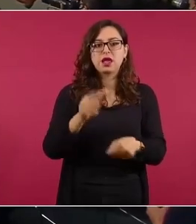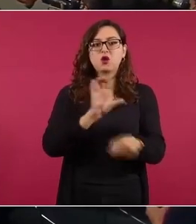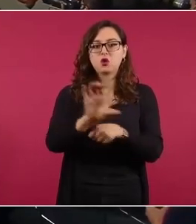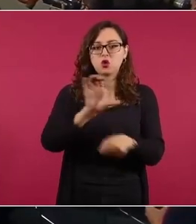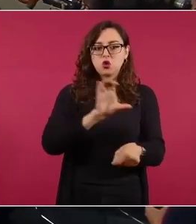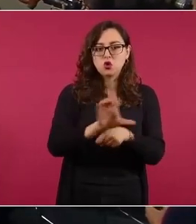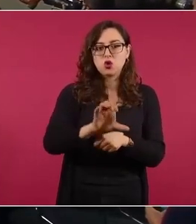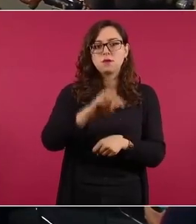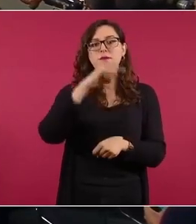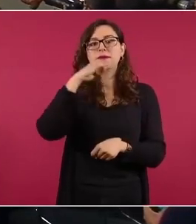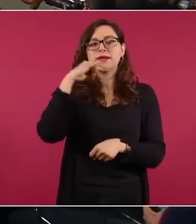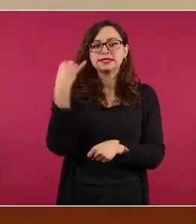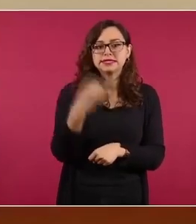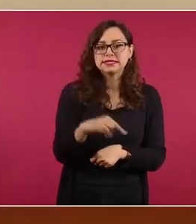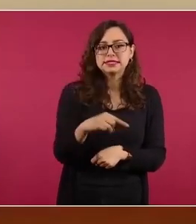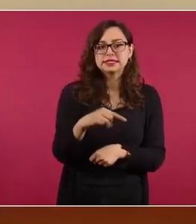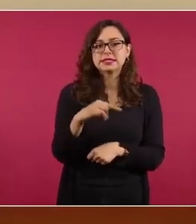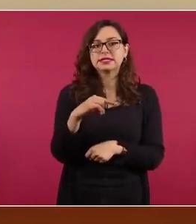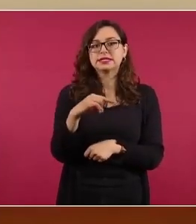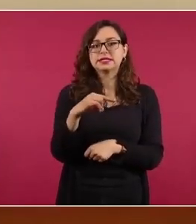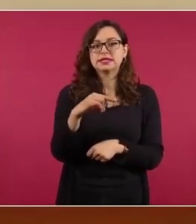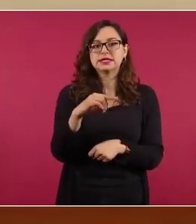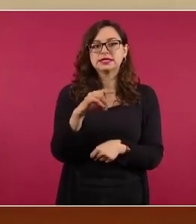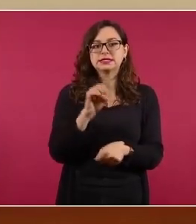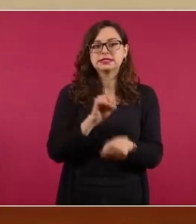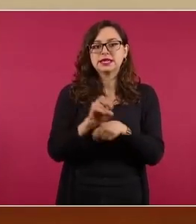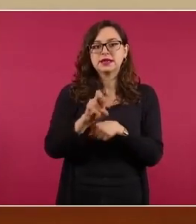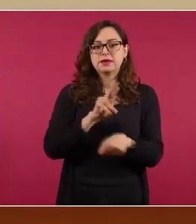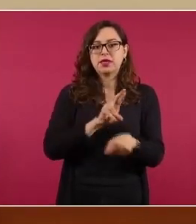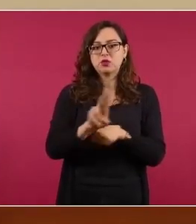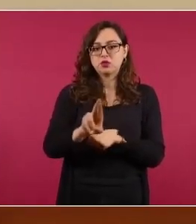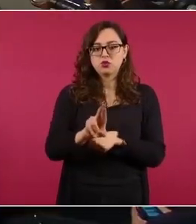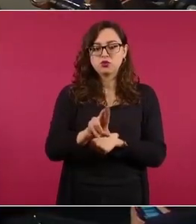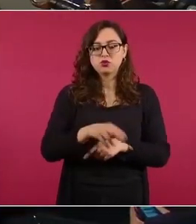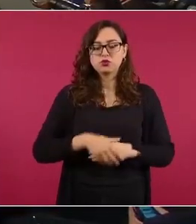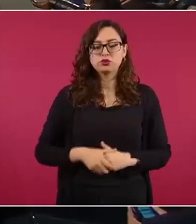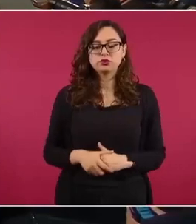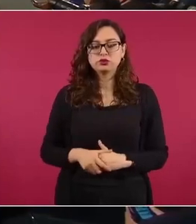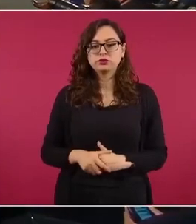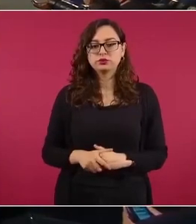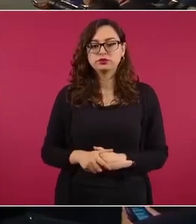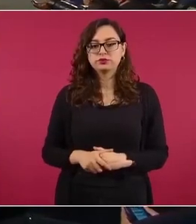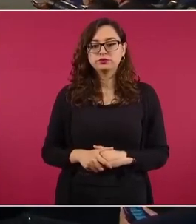Guatemala, Colombia, Chile y El Salvador.